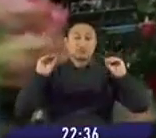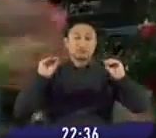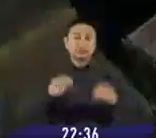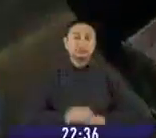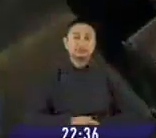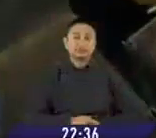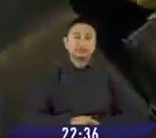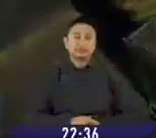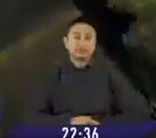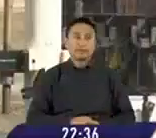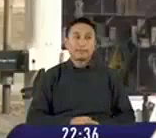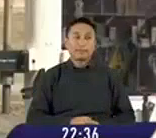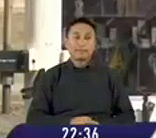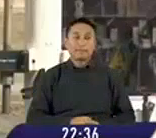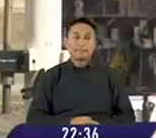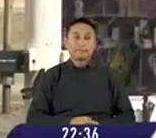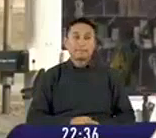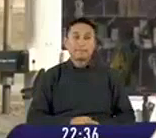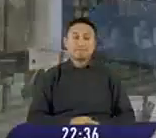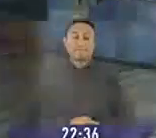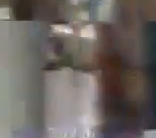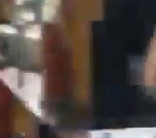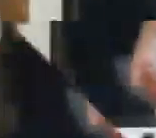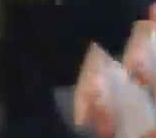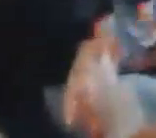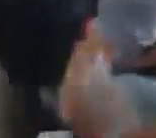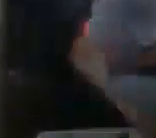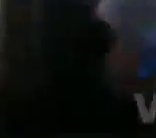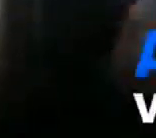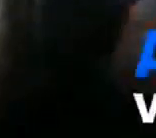informó Marilyn Jaramillo.